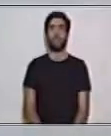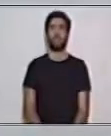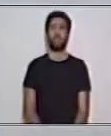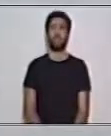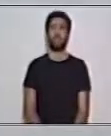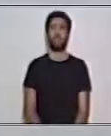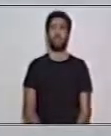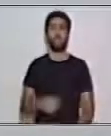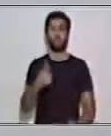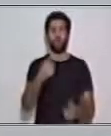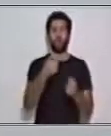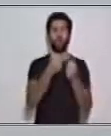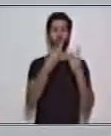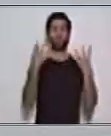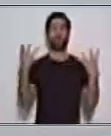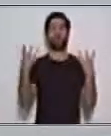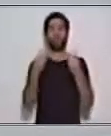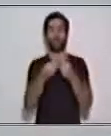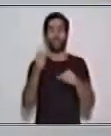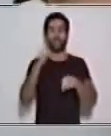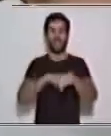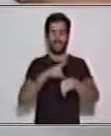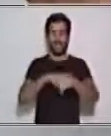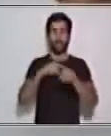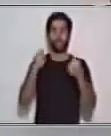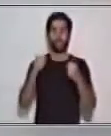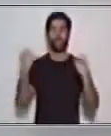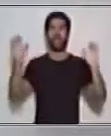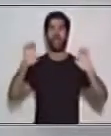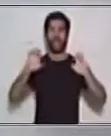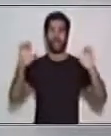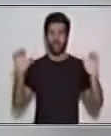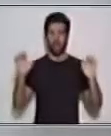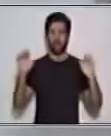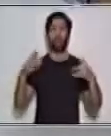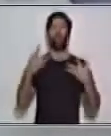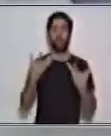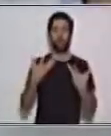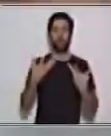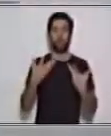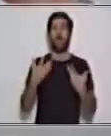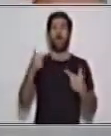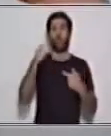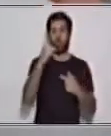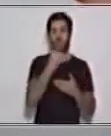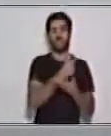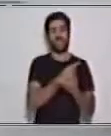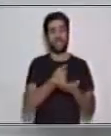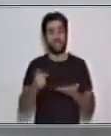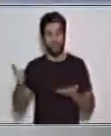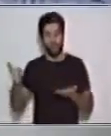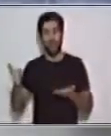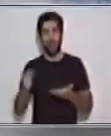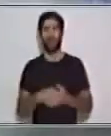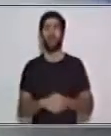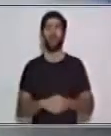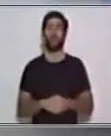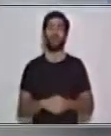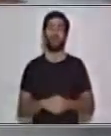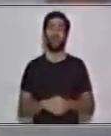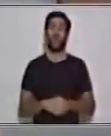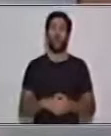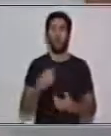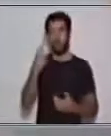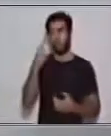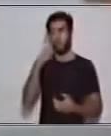Entonces, cantidad de minutos o de tiempo que realizó ejercicio durante una semana. En este caso, solo tenemos